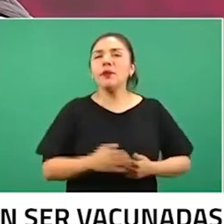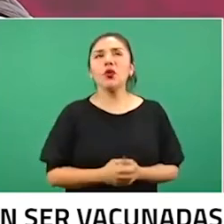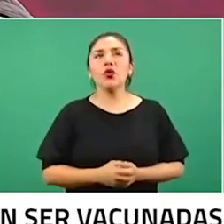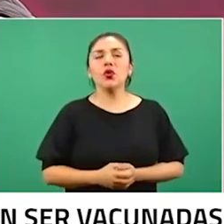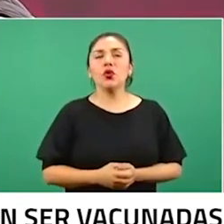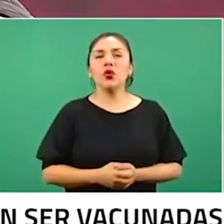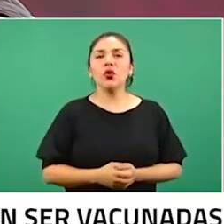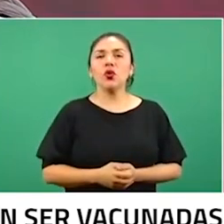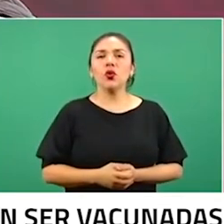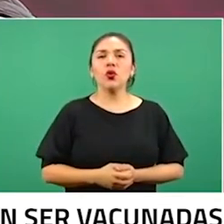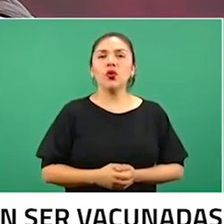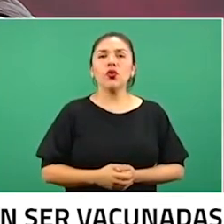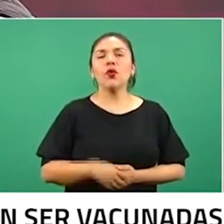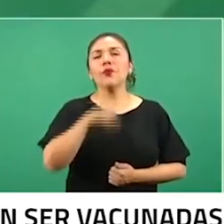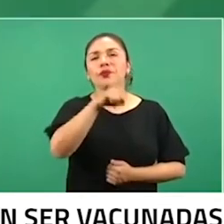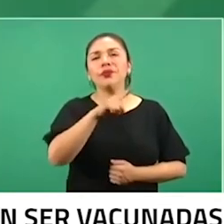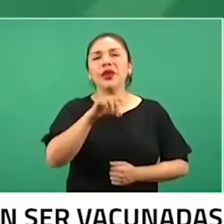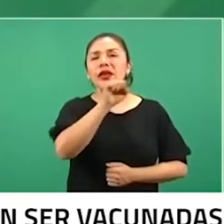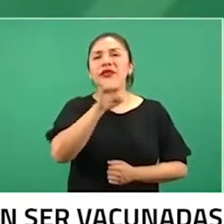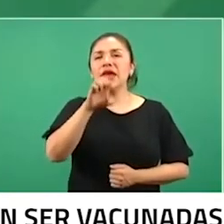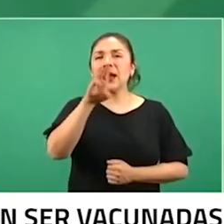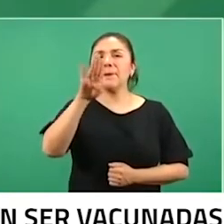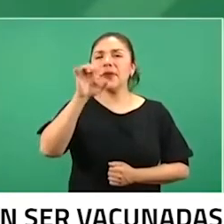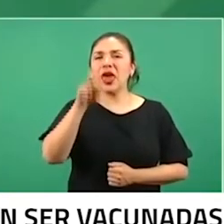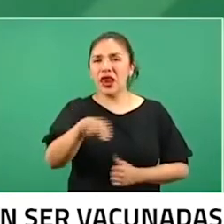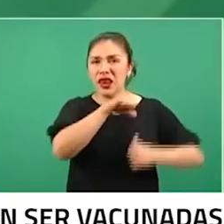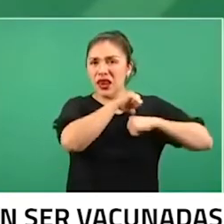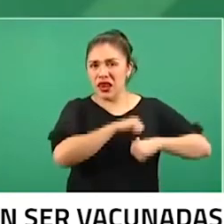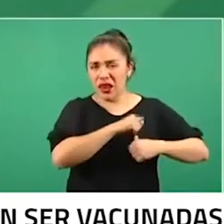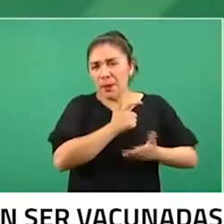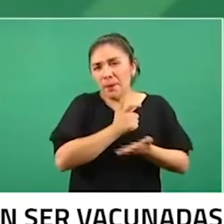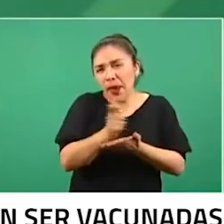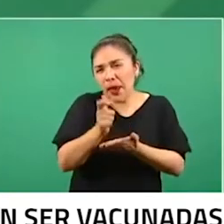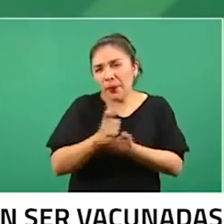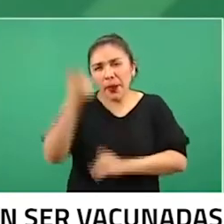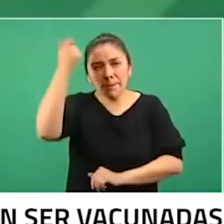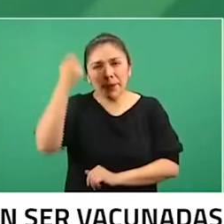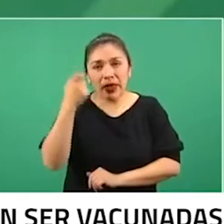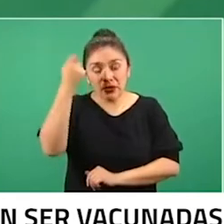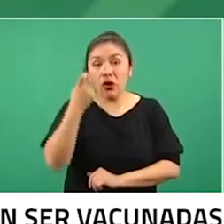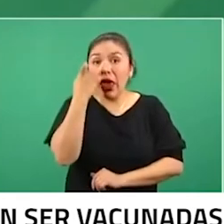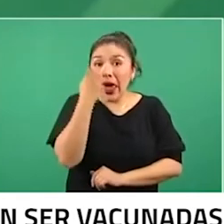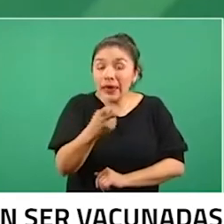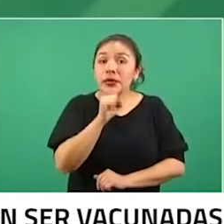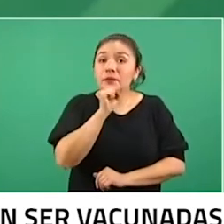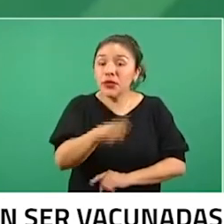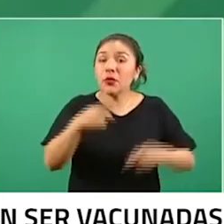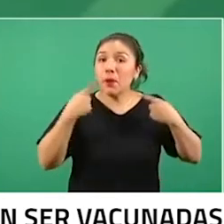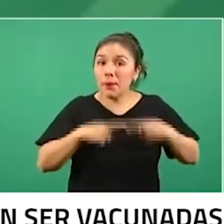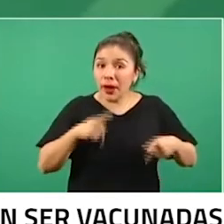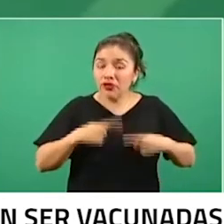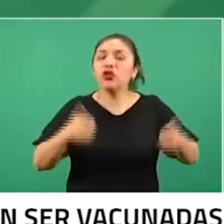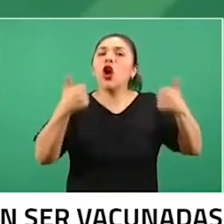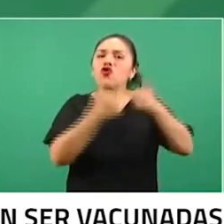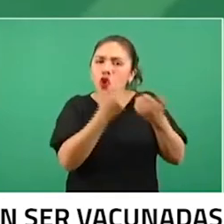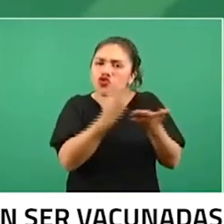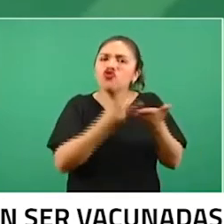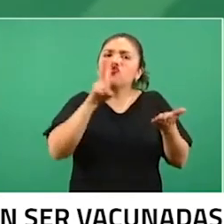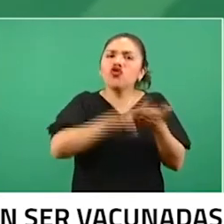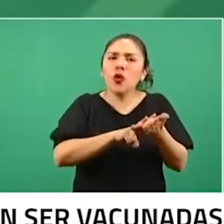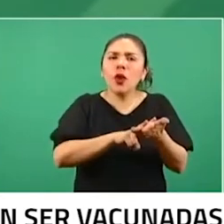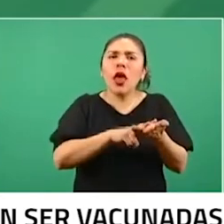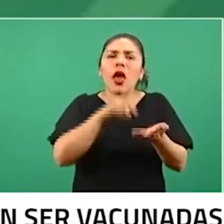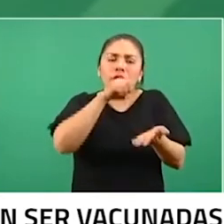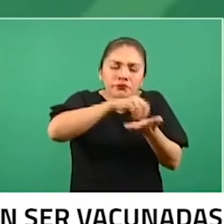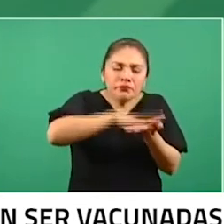de la Secretaría del Bienestar. Entonces, todas estas personas, no solo las ya registradas en mivacuna